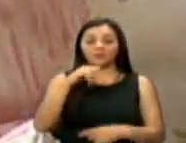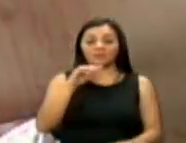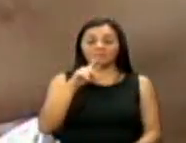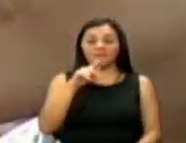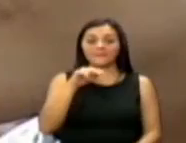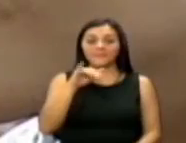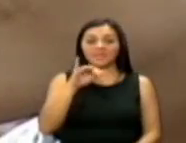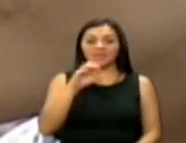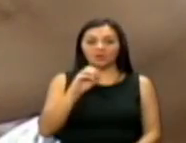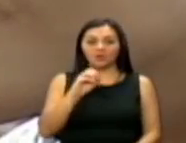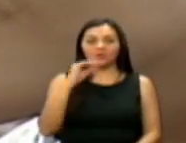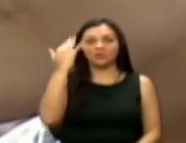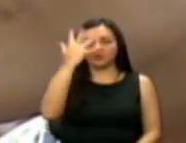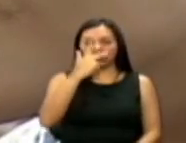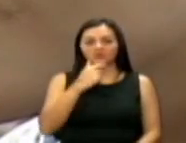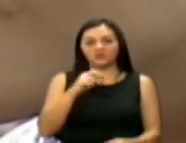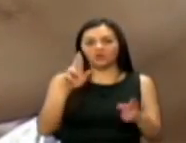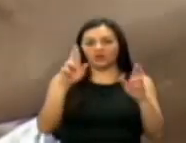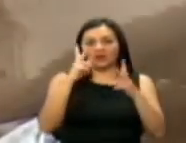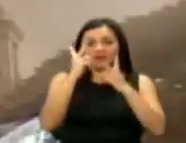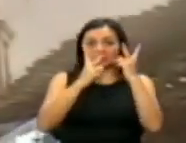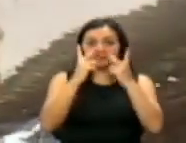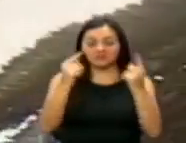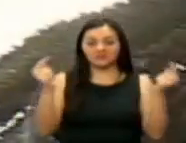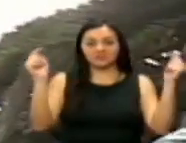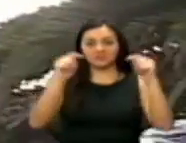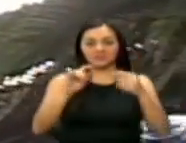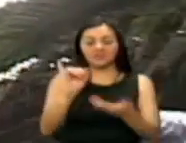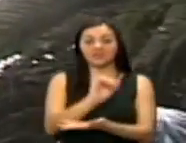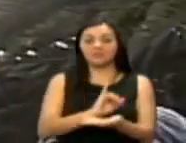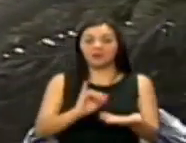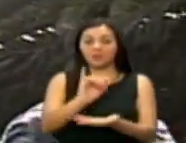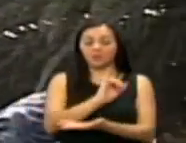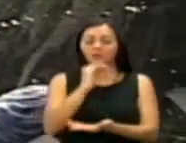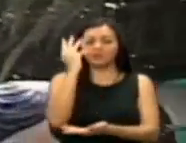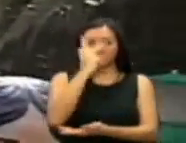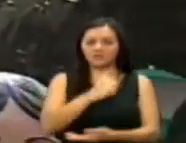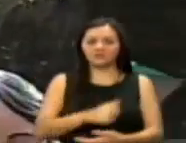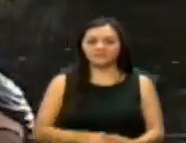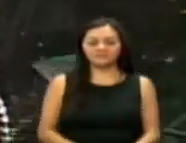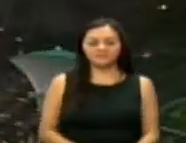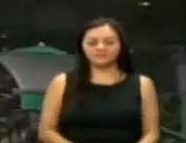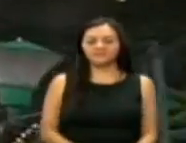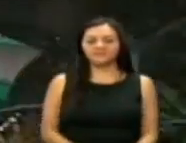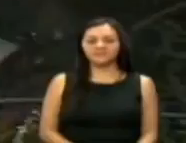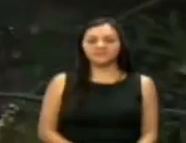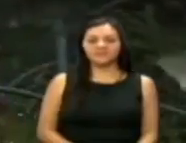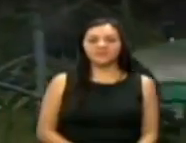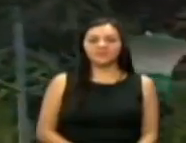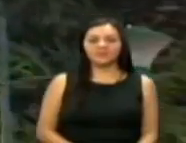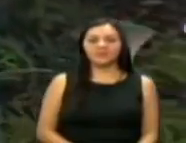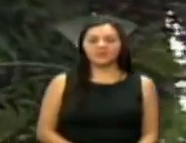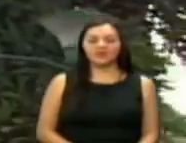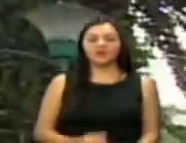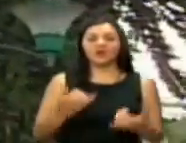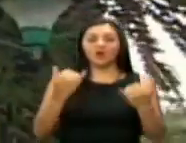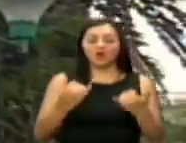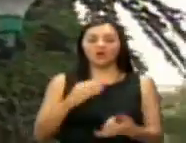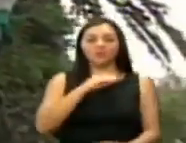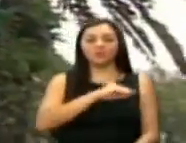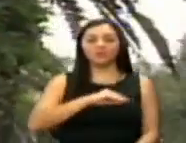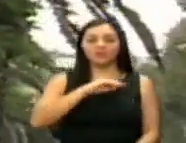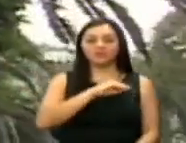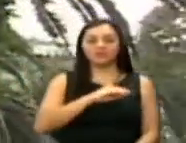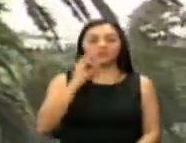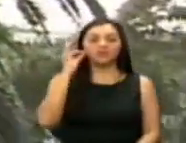maravilloso. Ojalá todos puedan venir a visitar Pimampiro, Imbabura, que es una tierra preciosa. Yo había habido una diferencia muy especial por parte de la municipalidad, las